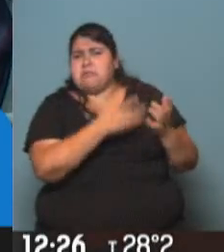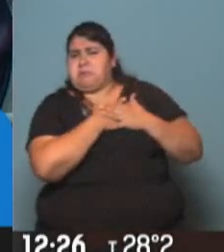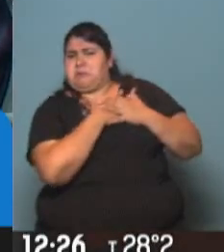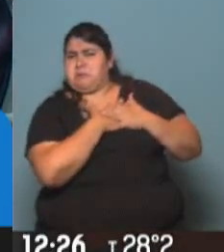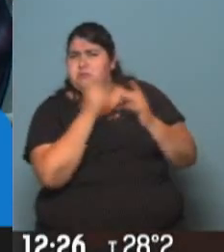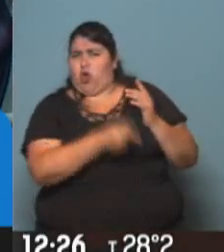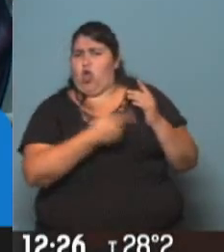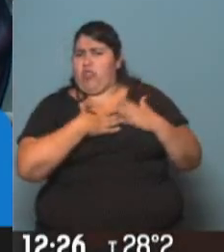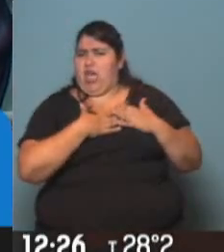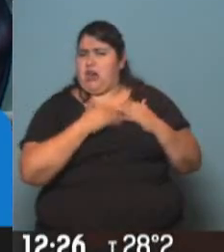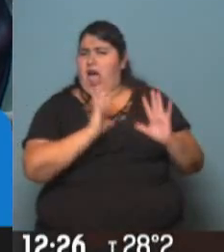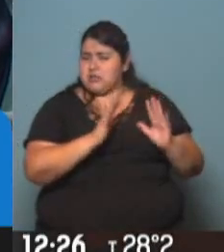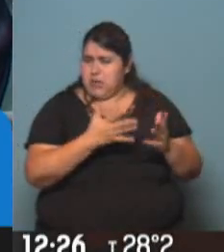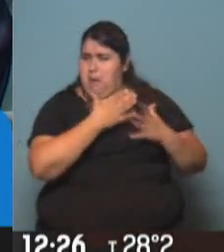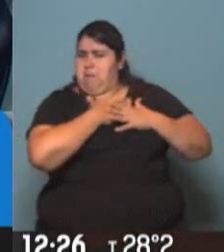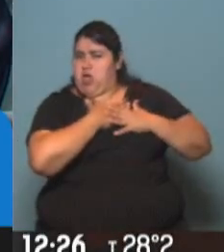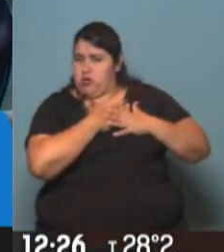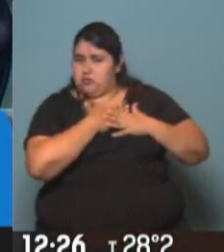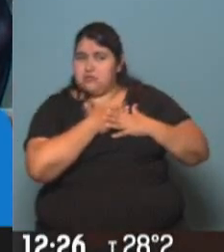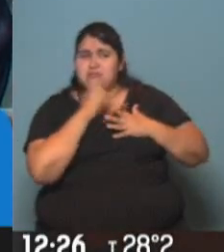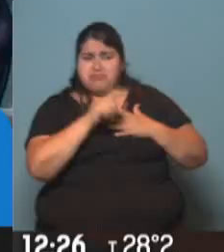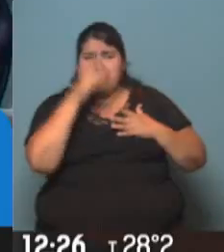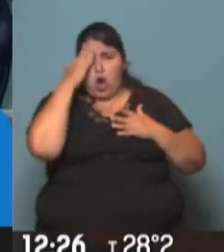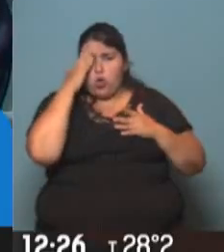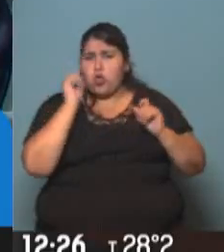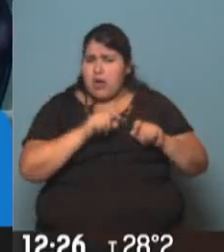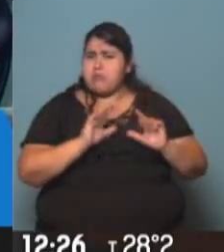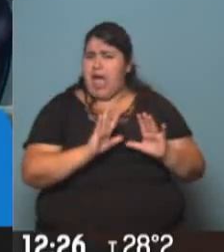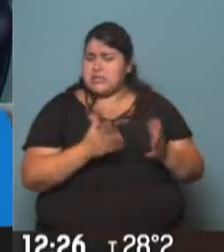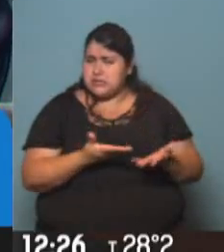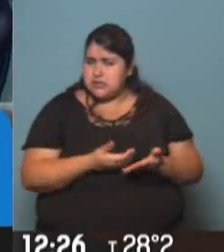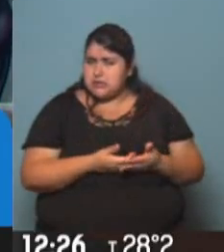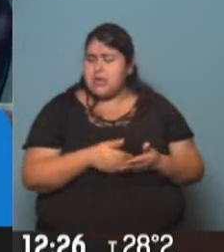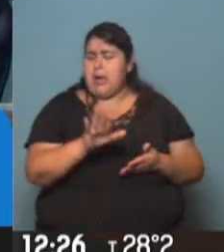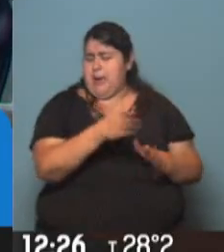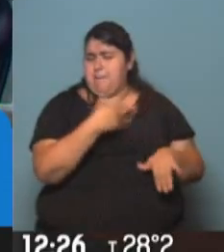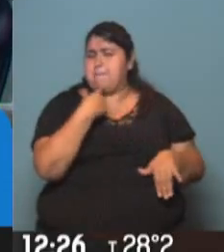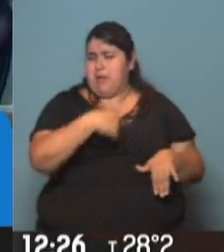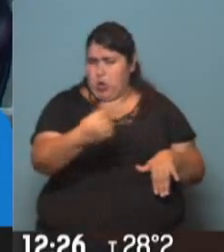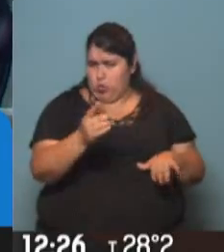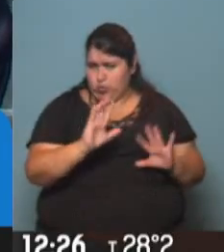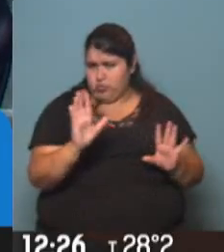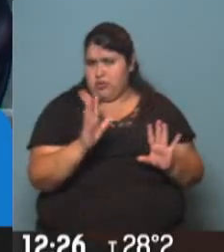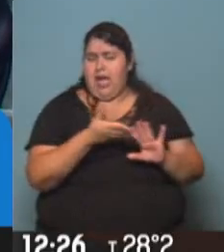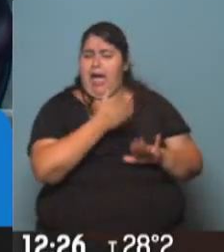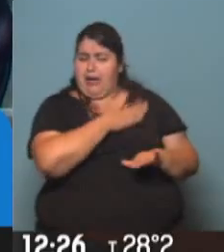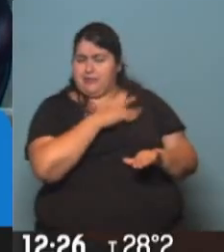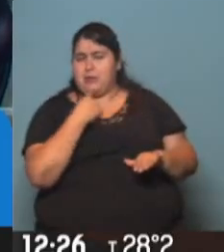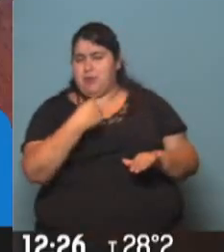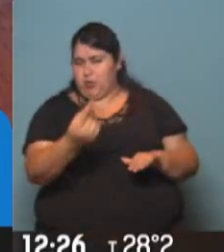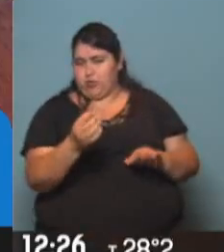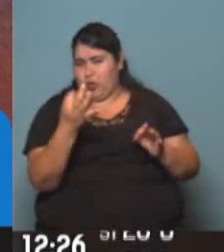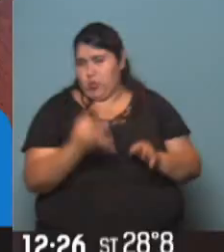todavía que es que parece mentira pero es parte de la cultura occidental ahora yo tengo una pregunta está que hice una